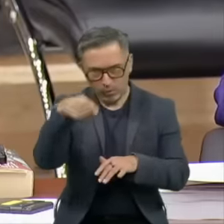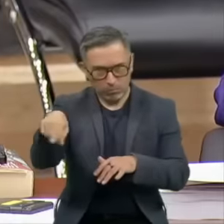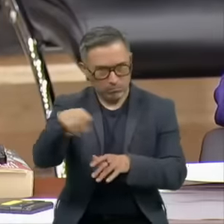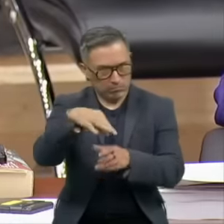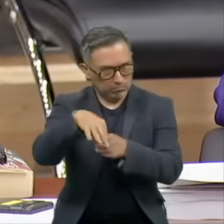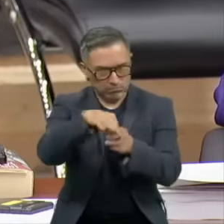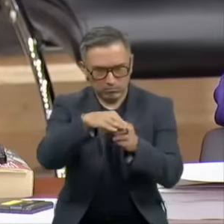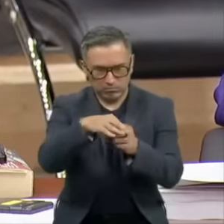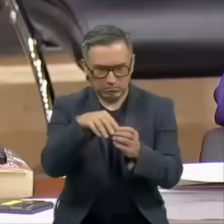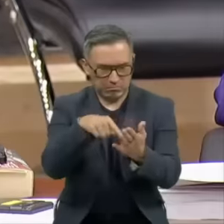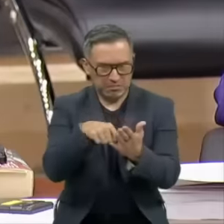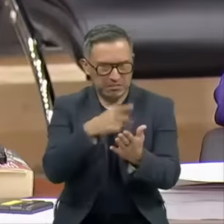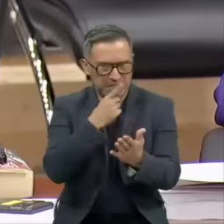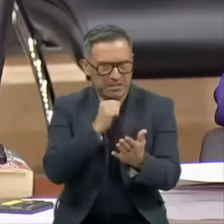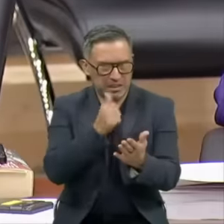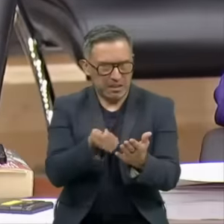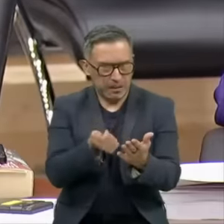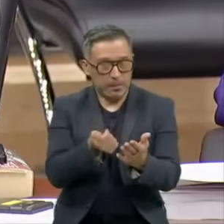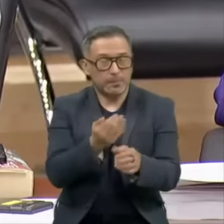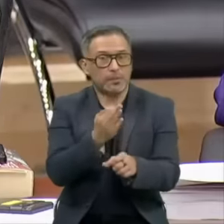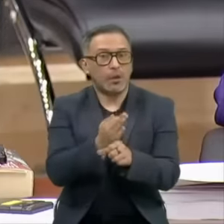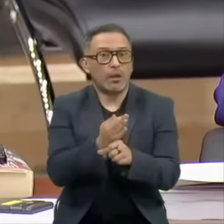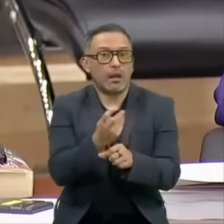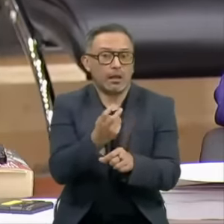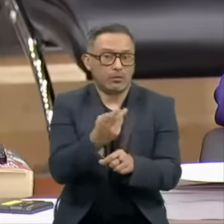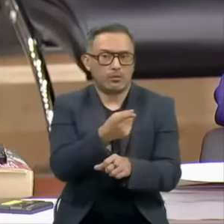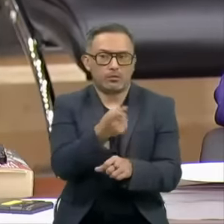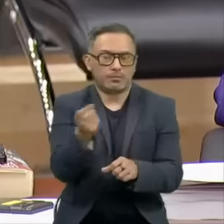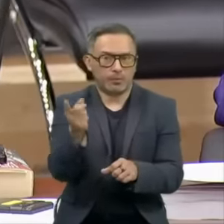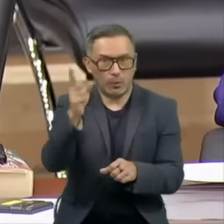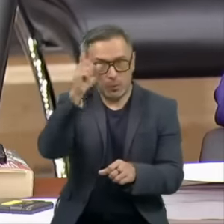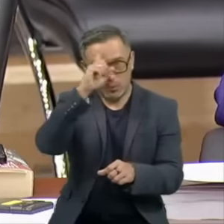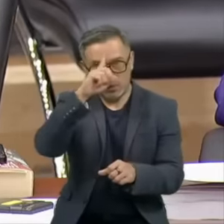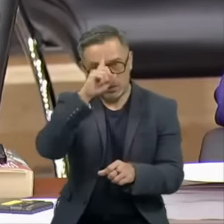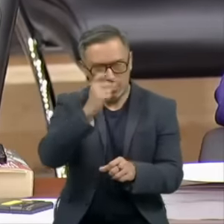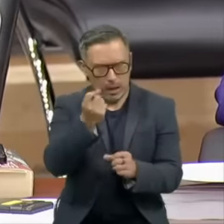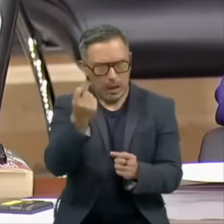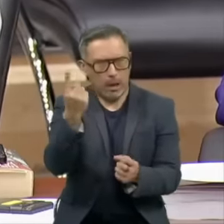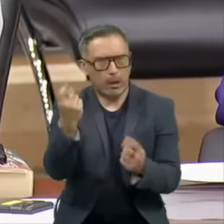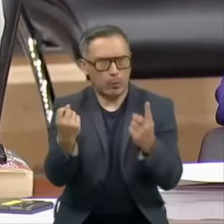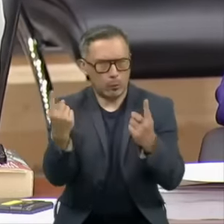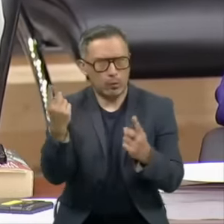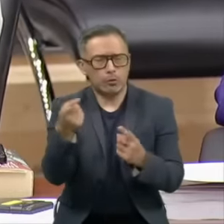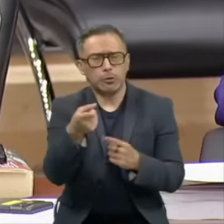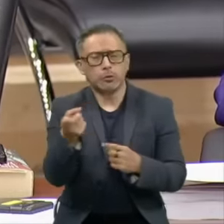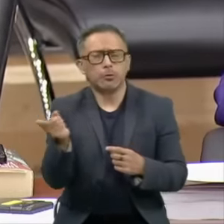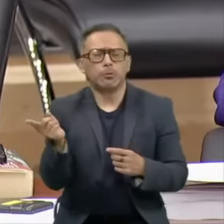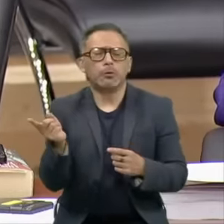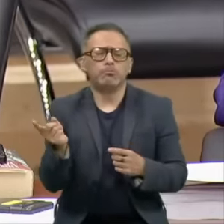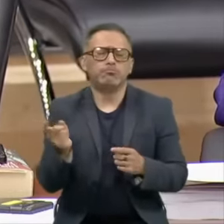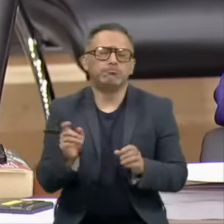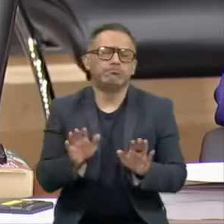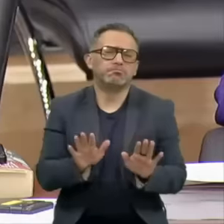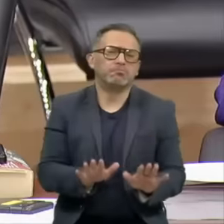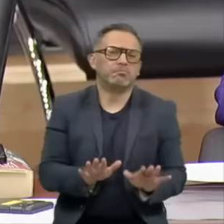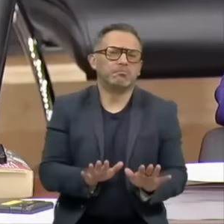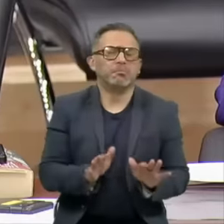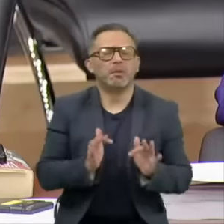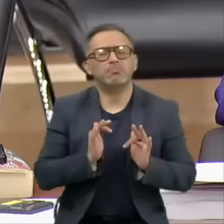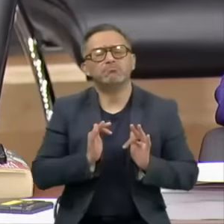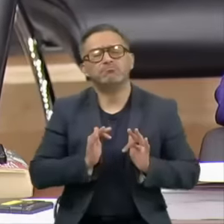se está haciendo algunas consejerías que con mucha tranquilidad dejan